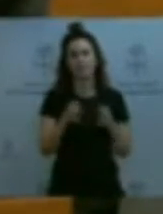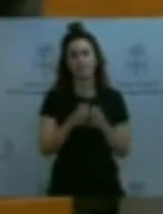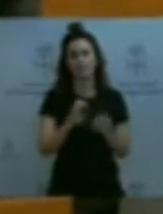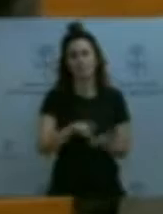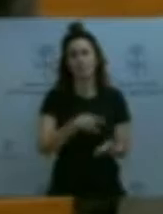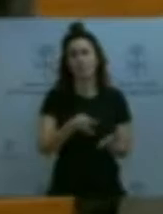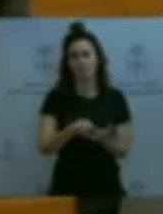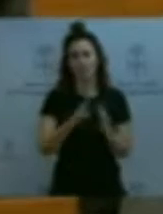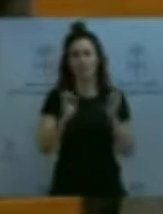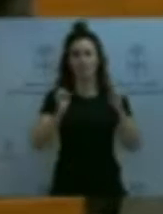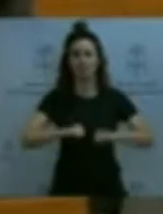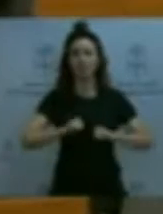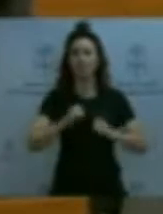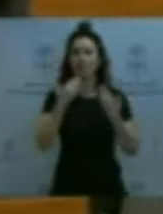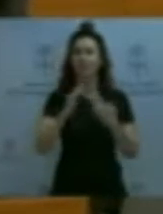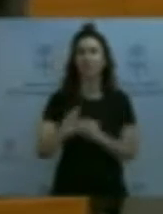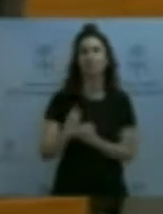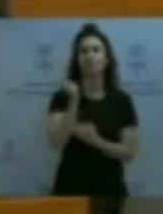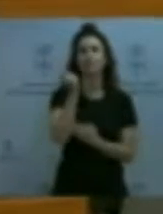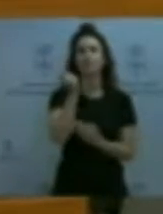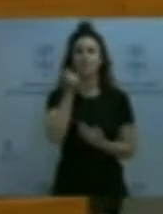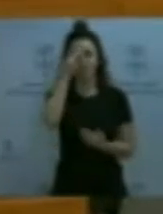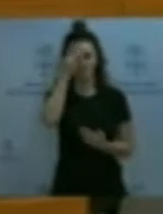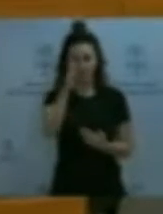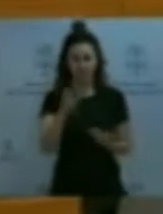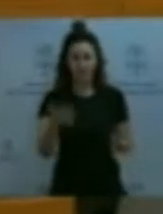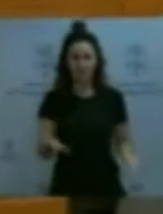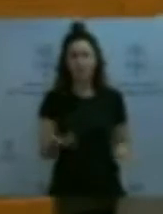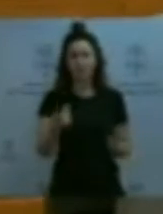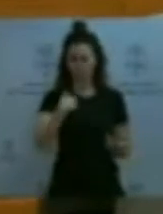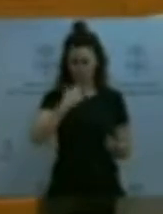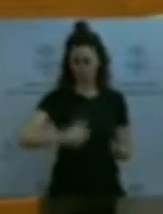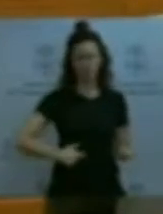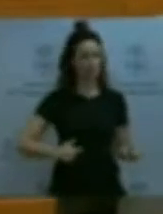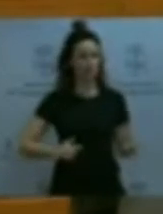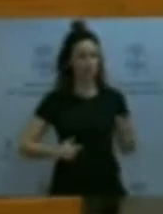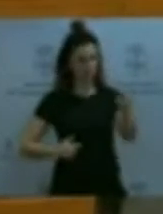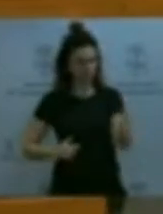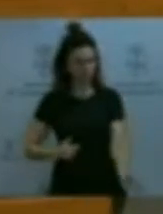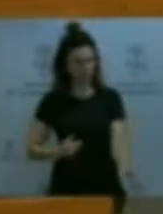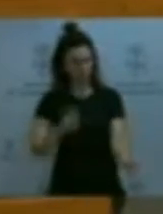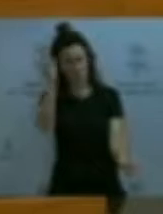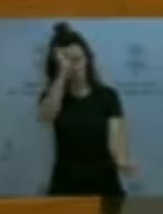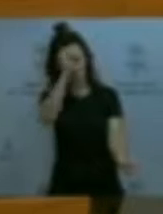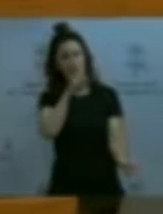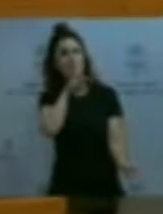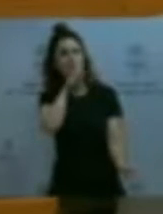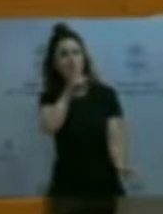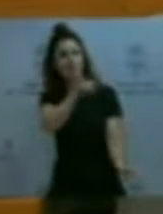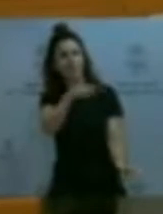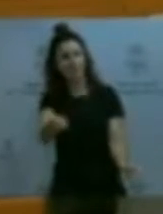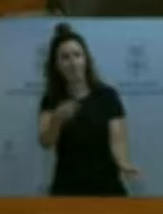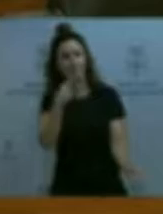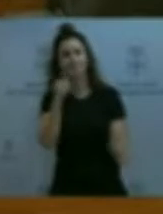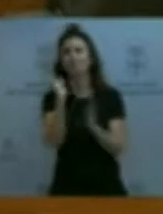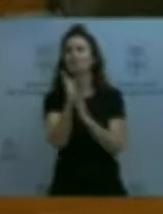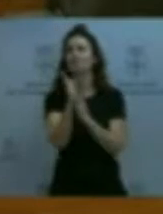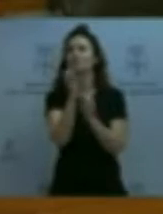usted. Esto lo dijo usted, y usted aplaudió aquel consenso, y usted aplaudió aquel plan, y usted